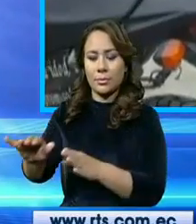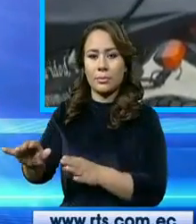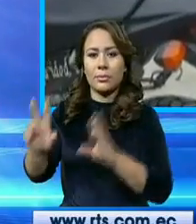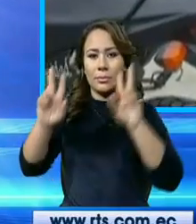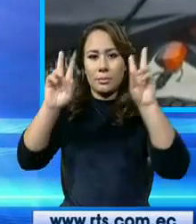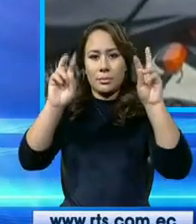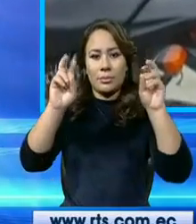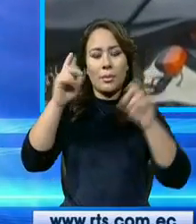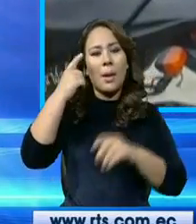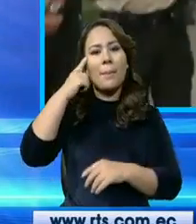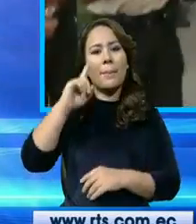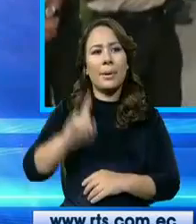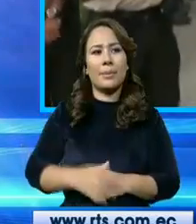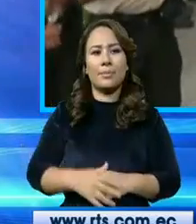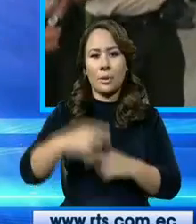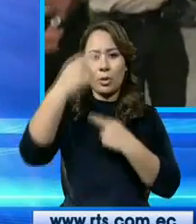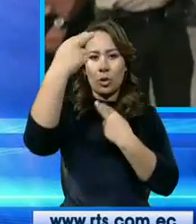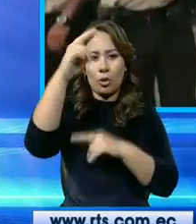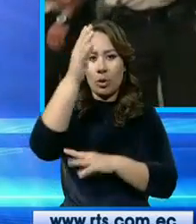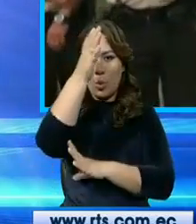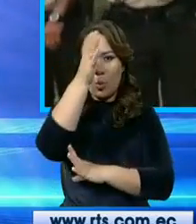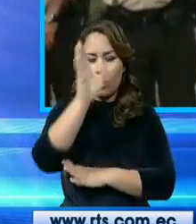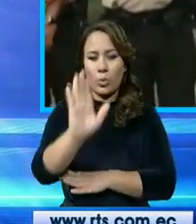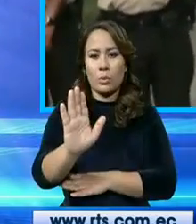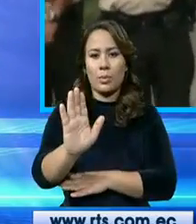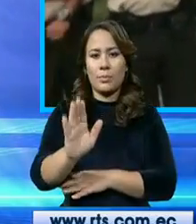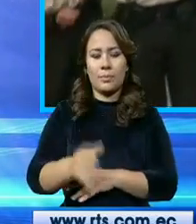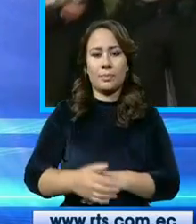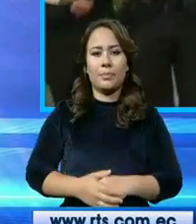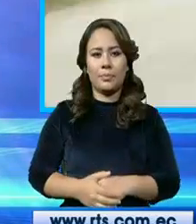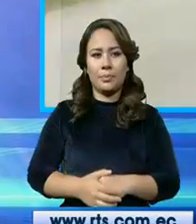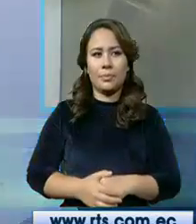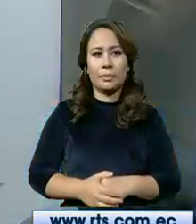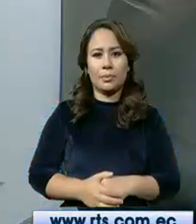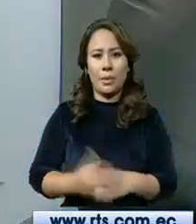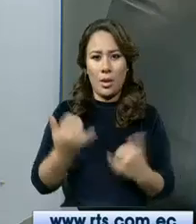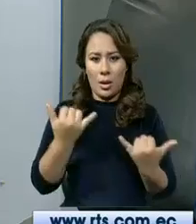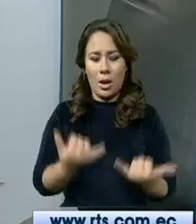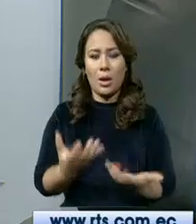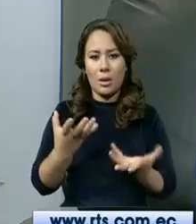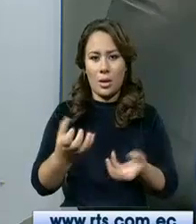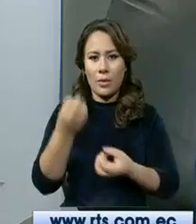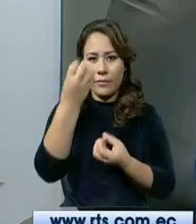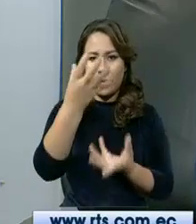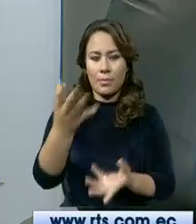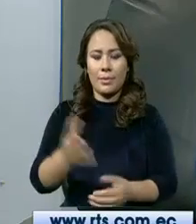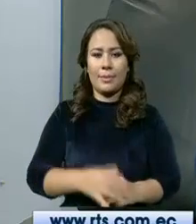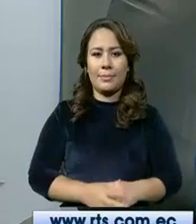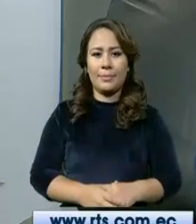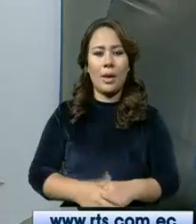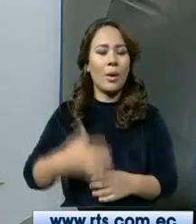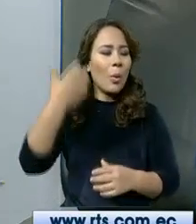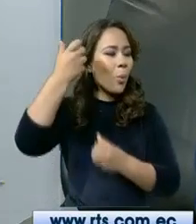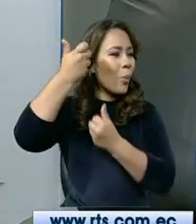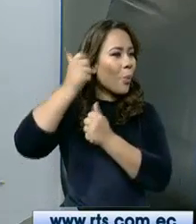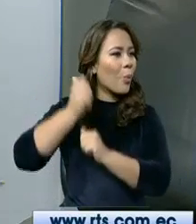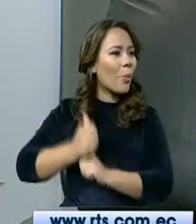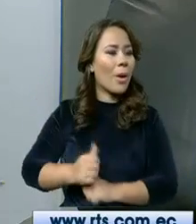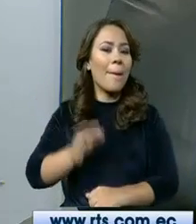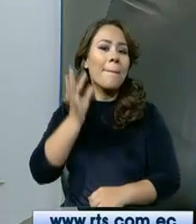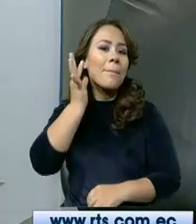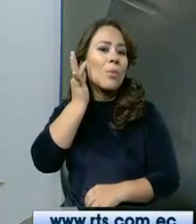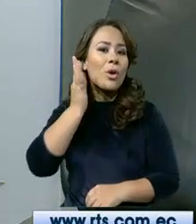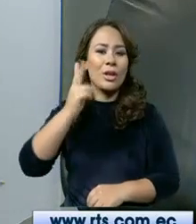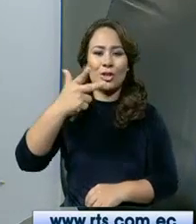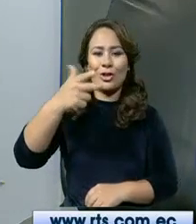tema para ir a nuestra nota intercultural. Quiero contarles ahora, amigos televidentes, que la chola cuencana es el símbolo